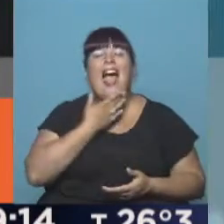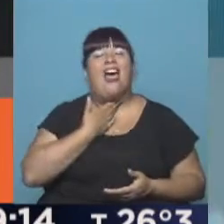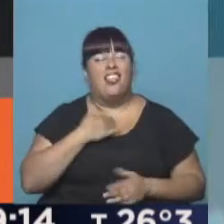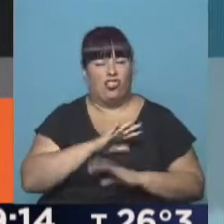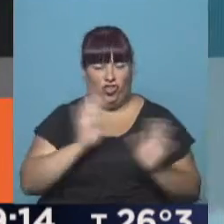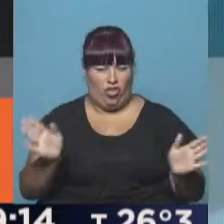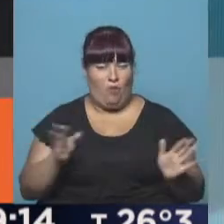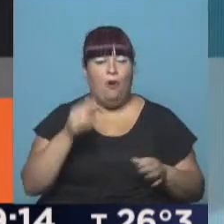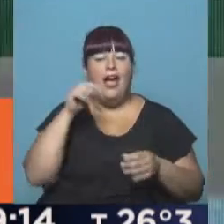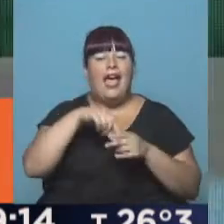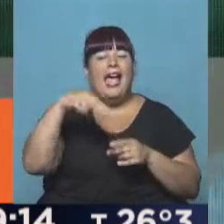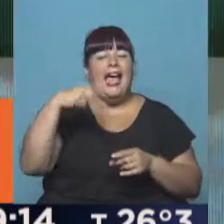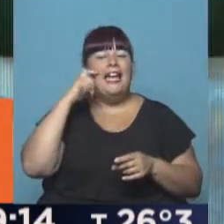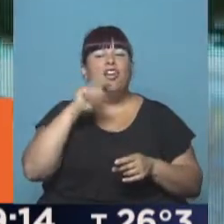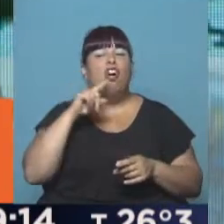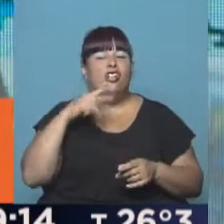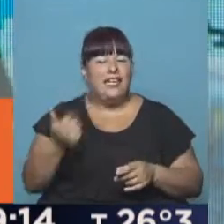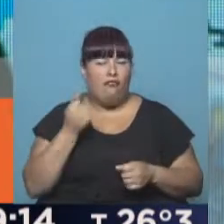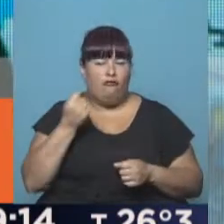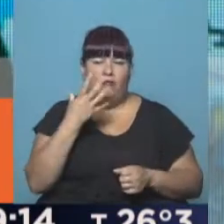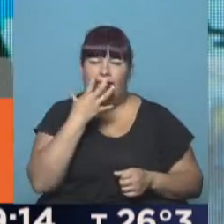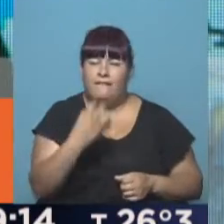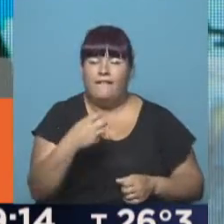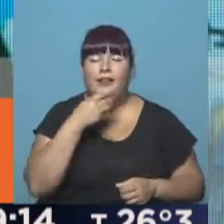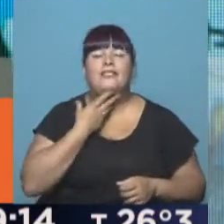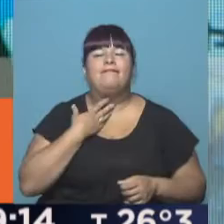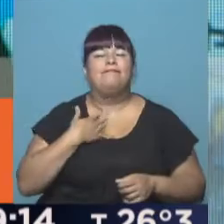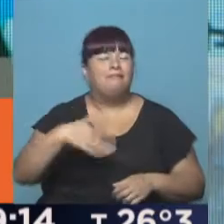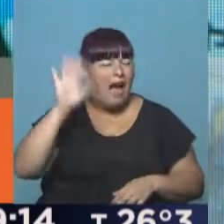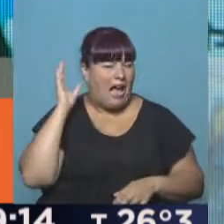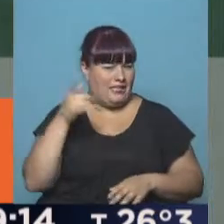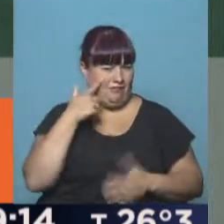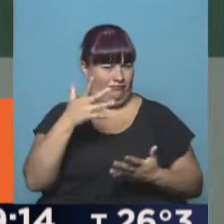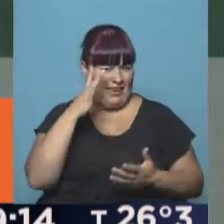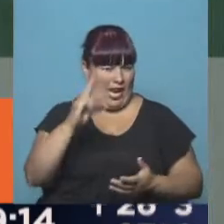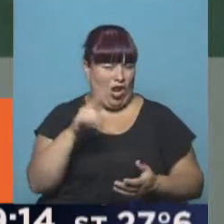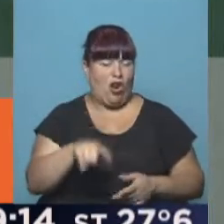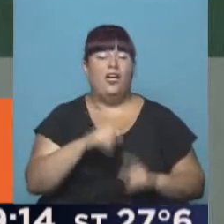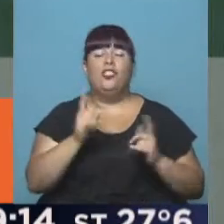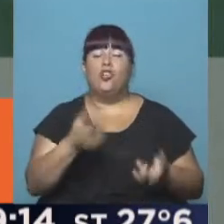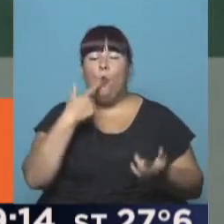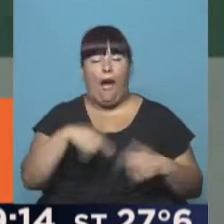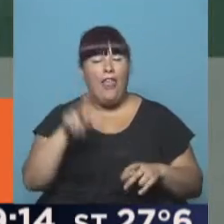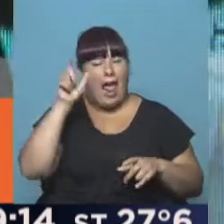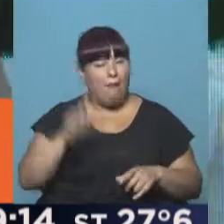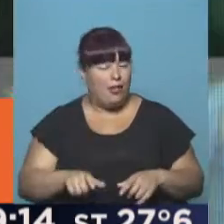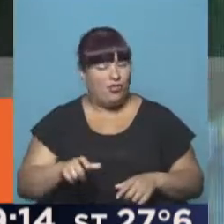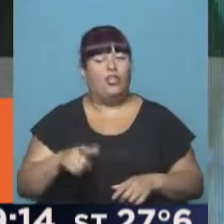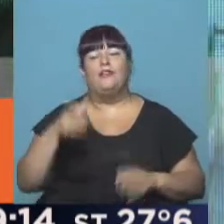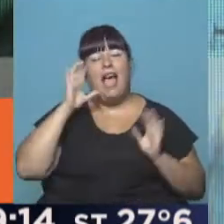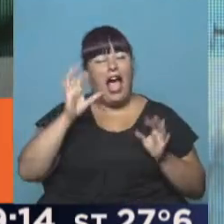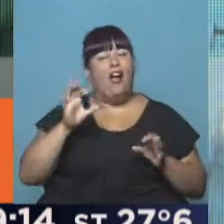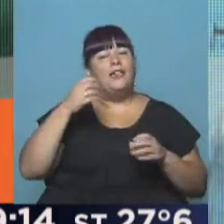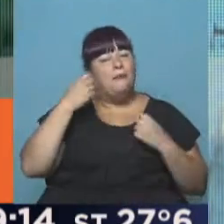adicción, claro, porque la nicotina es poderosamente adictiva, es una de las sustancias más adictivas que se conoce. Entonces, una vez que la persona, y recordemos